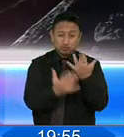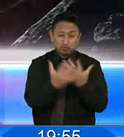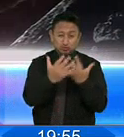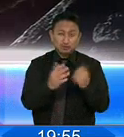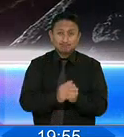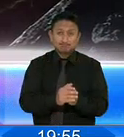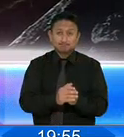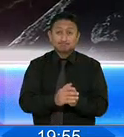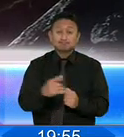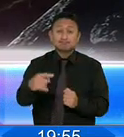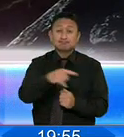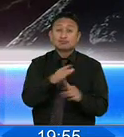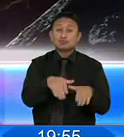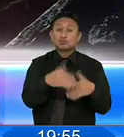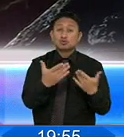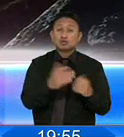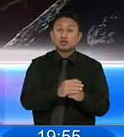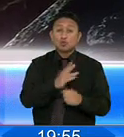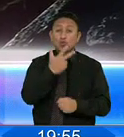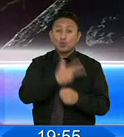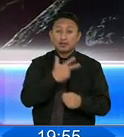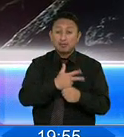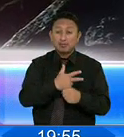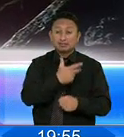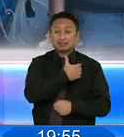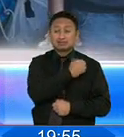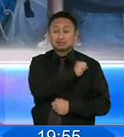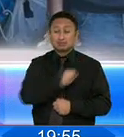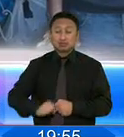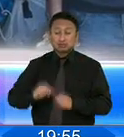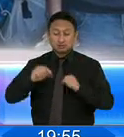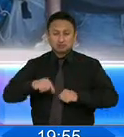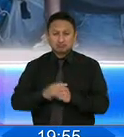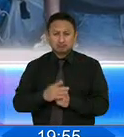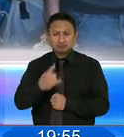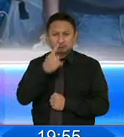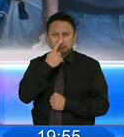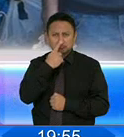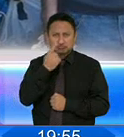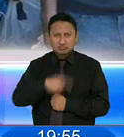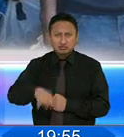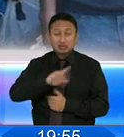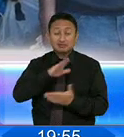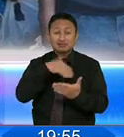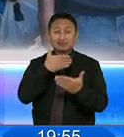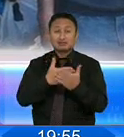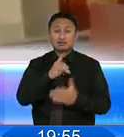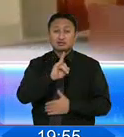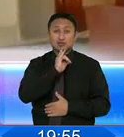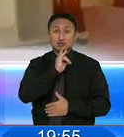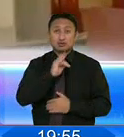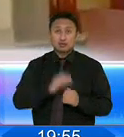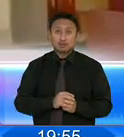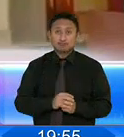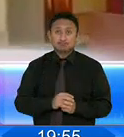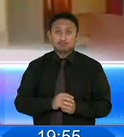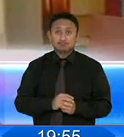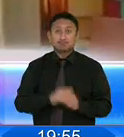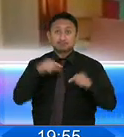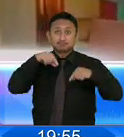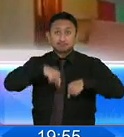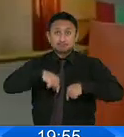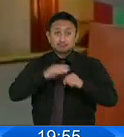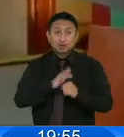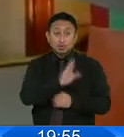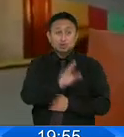mayoría eran procedentes de Guatemala y El Salvador, quienes intentaban llegar a Estados Unidos. Y desde luego estas violaciones a los